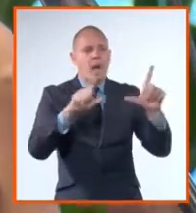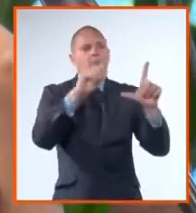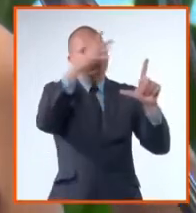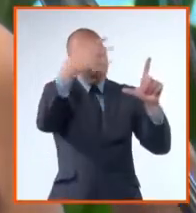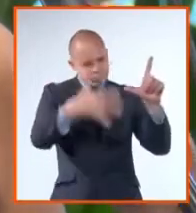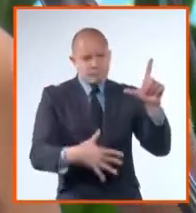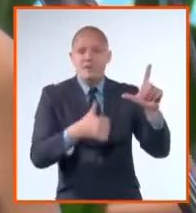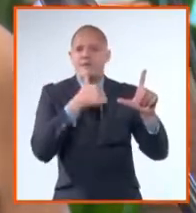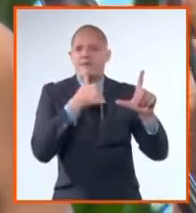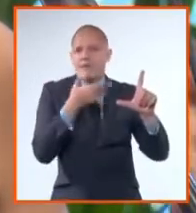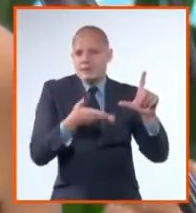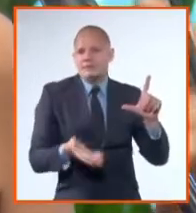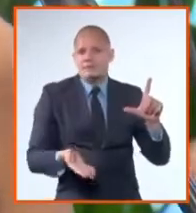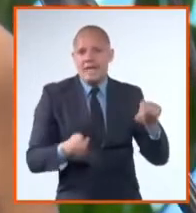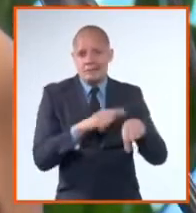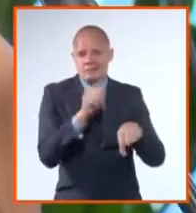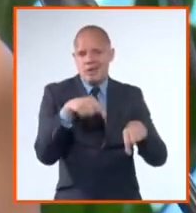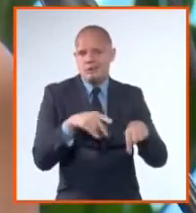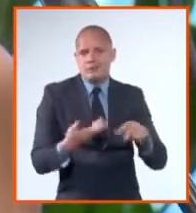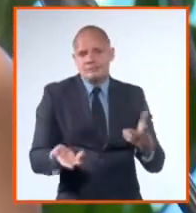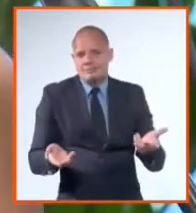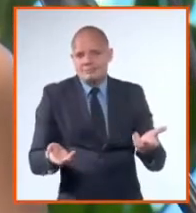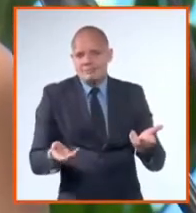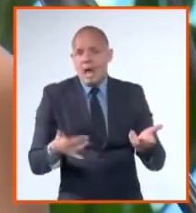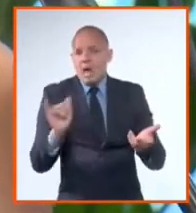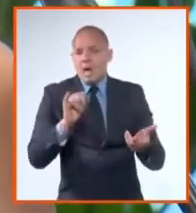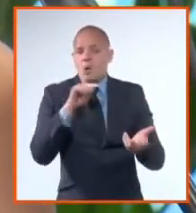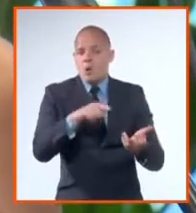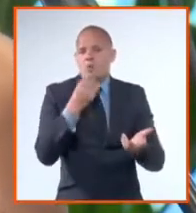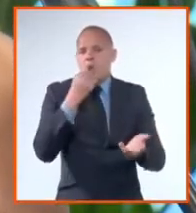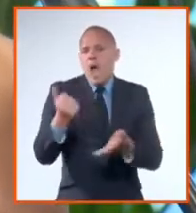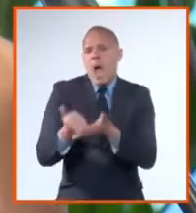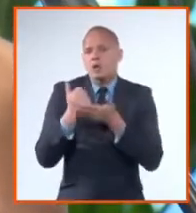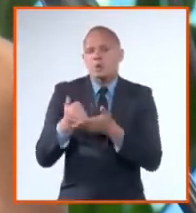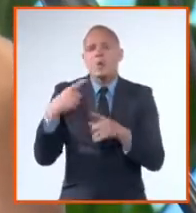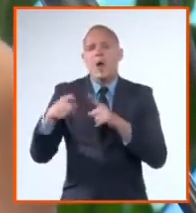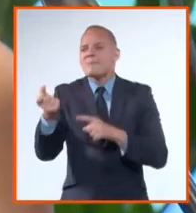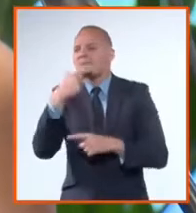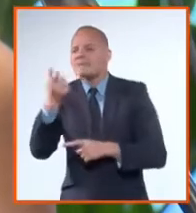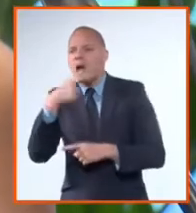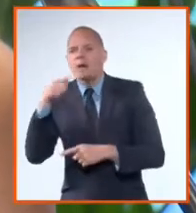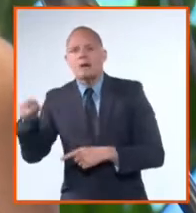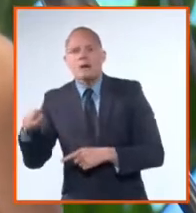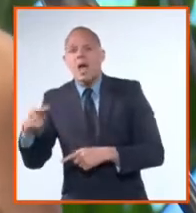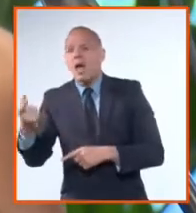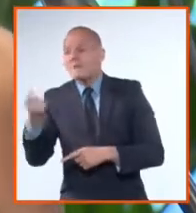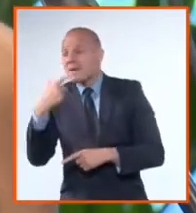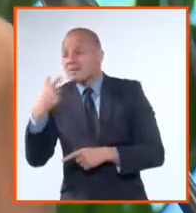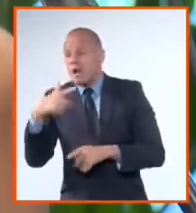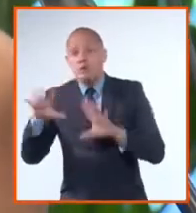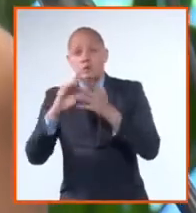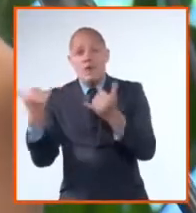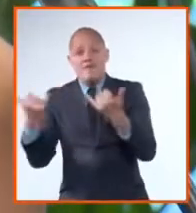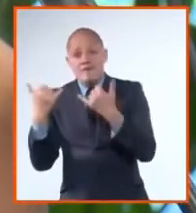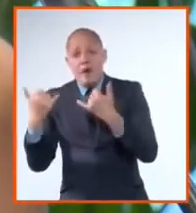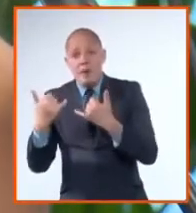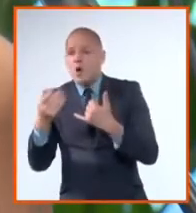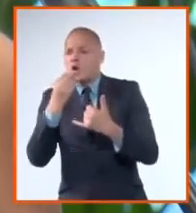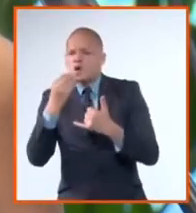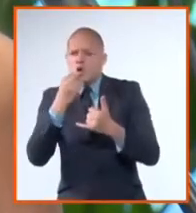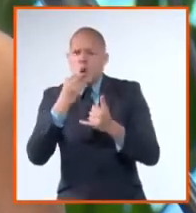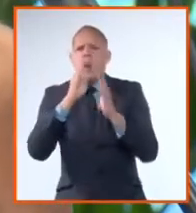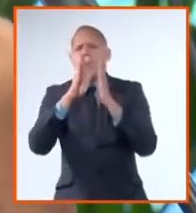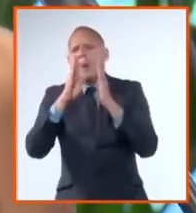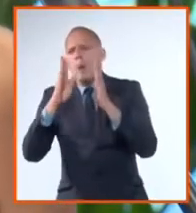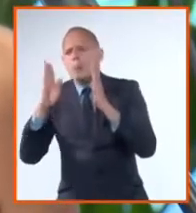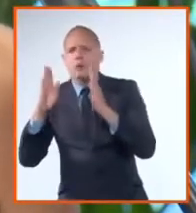lugar, garantizar que los medicamentos se puedan registrar en el exterior, porque es muy importante demostrar la trazabilidad de la información y que la información es